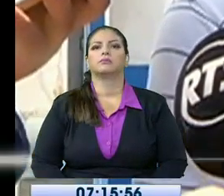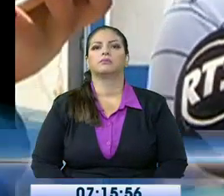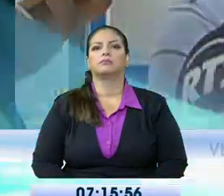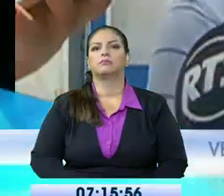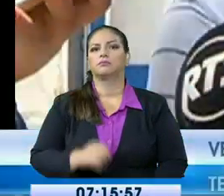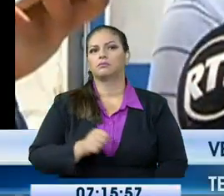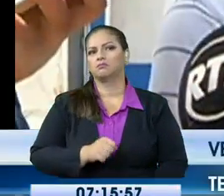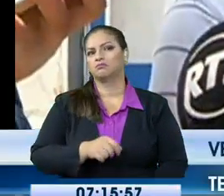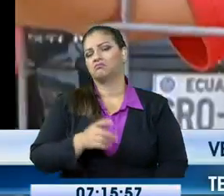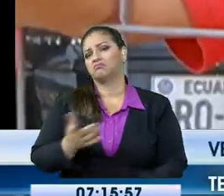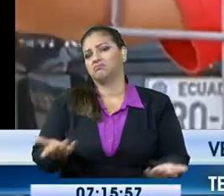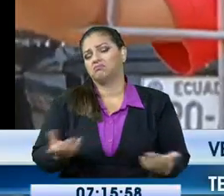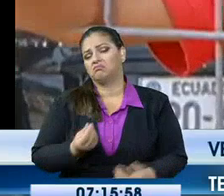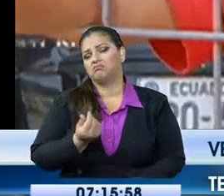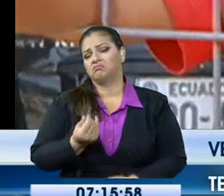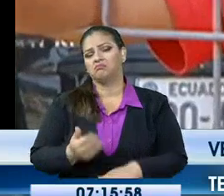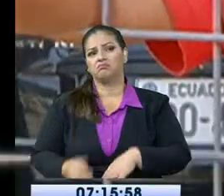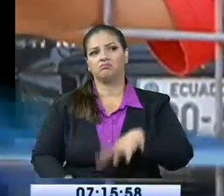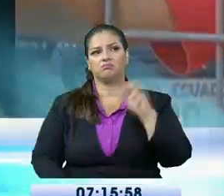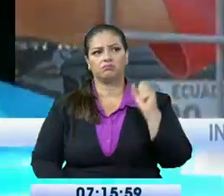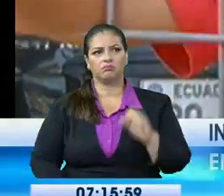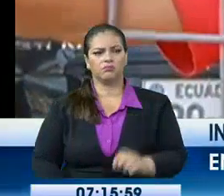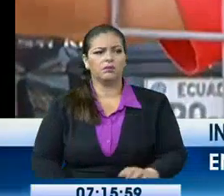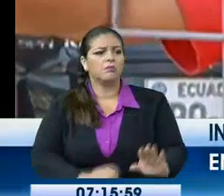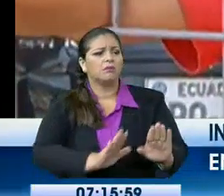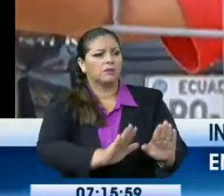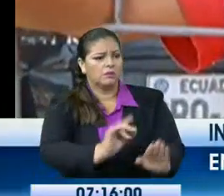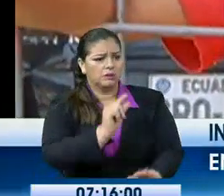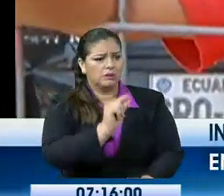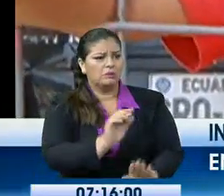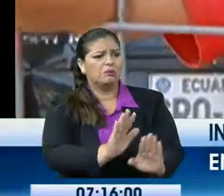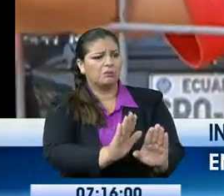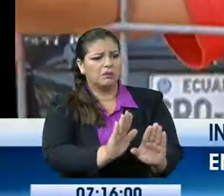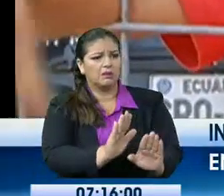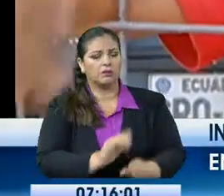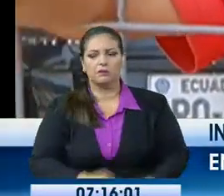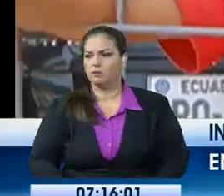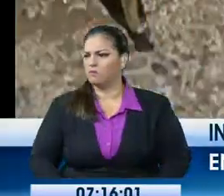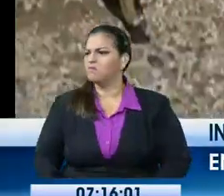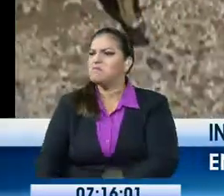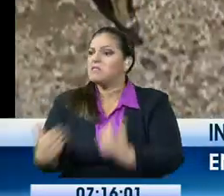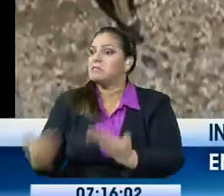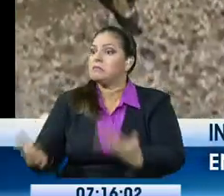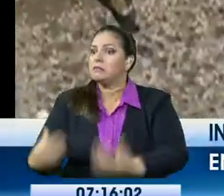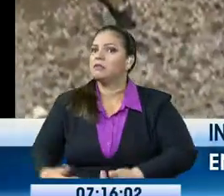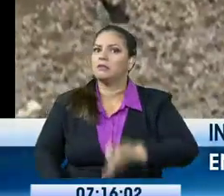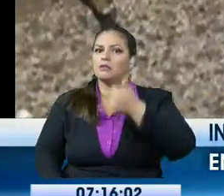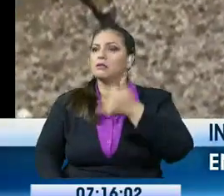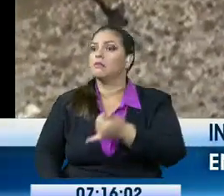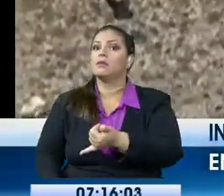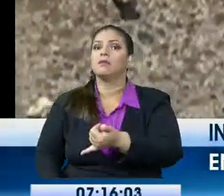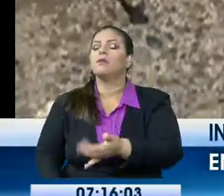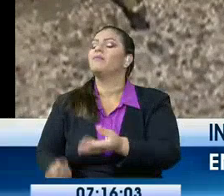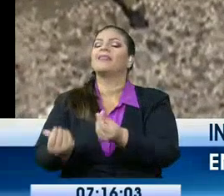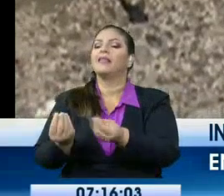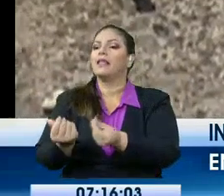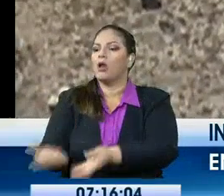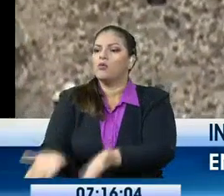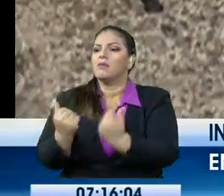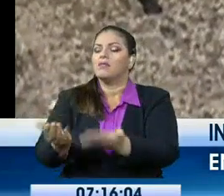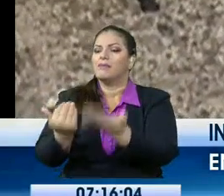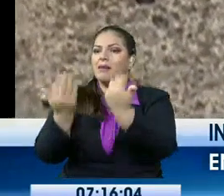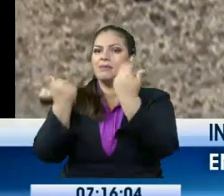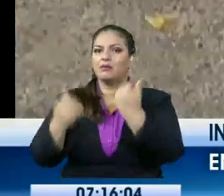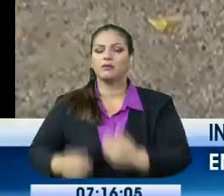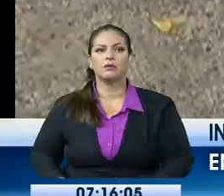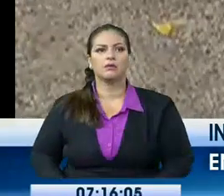le llevan la plata. Ya te doy, me imagino que fue la punta que cogieron ellos y se lo llevaron. Era el tipo